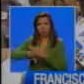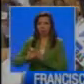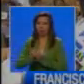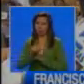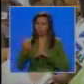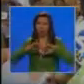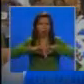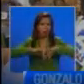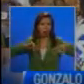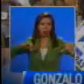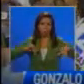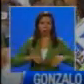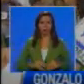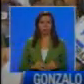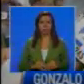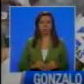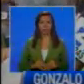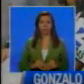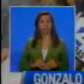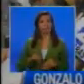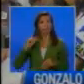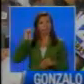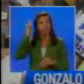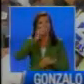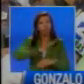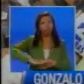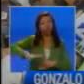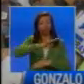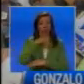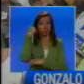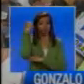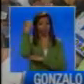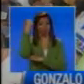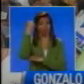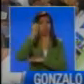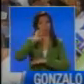académico. En un estado de derecho, las resoluciones de los jueces